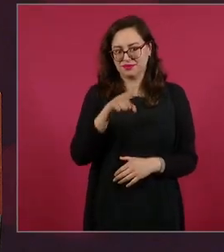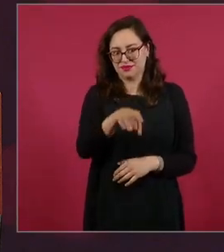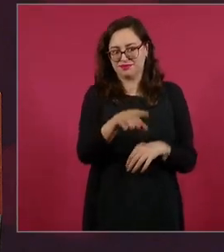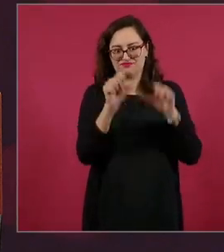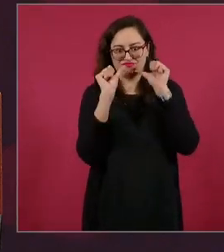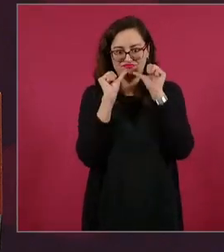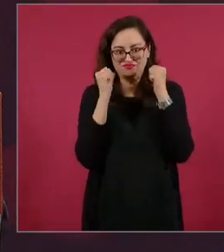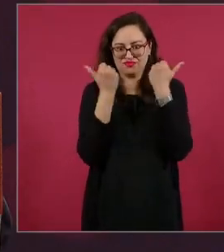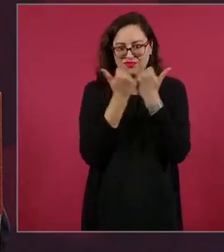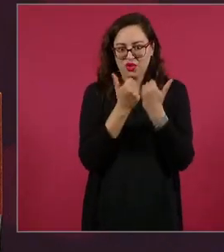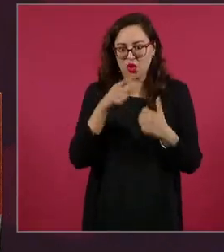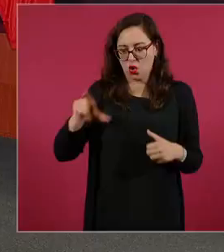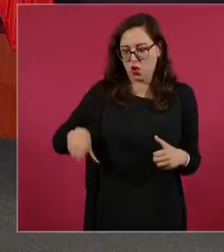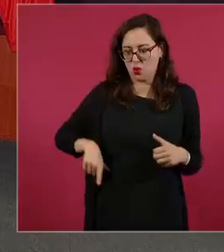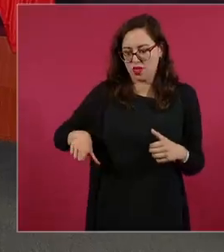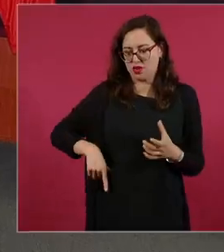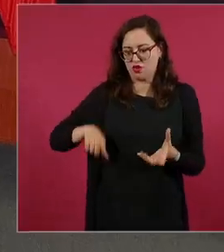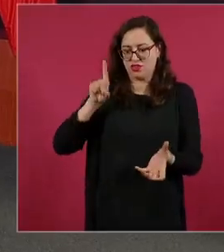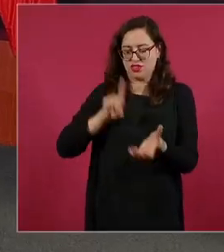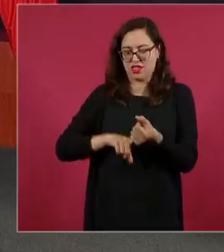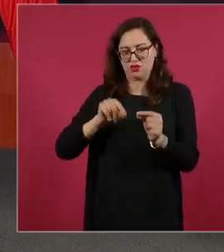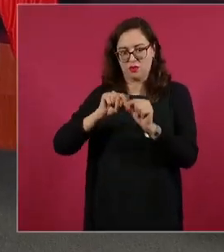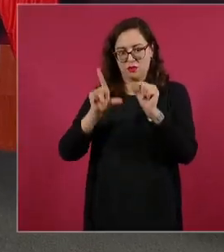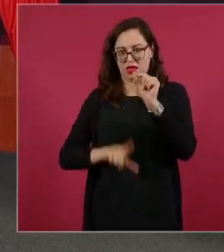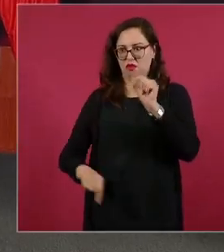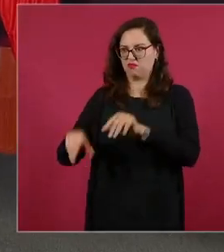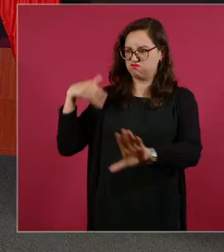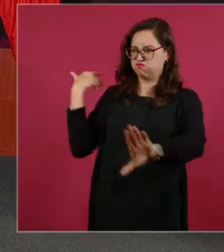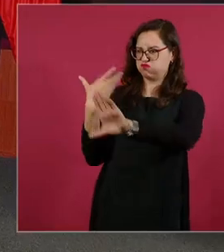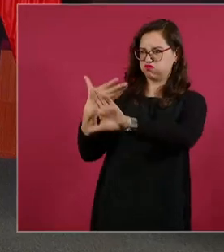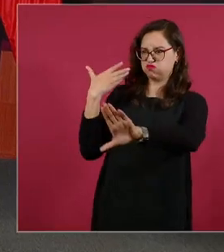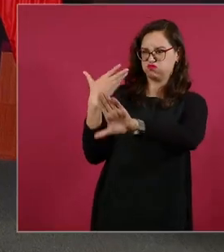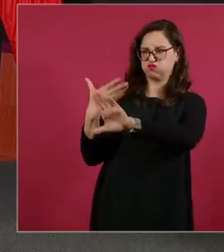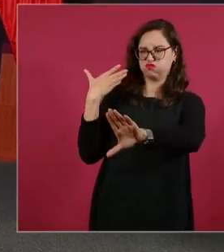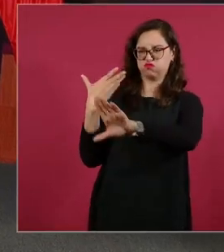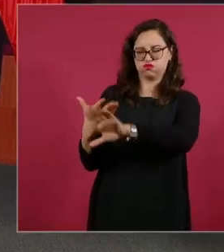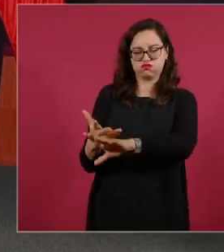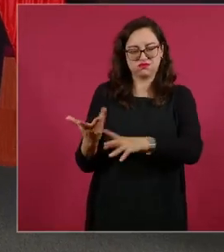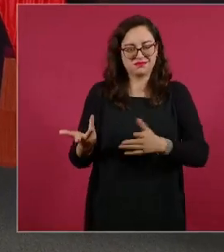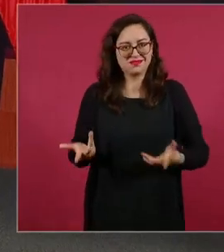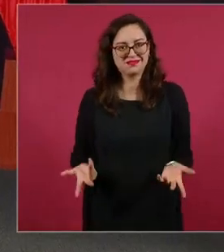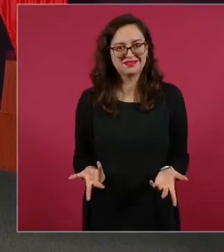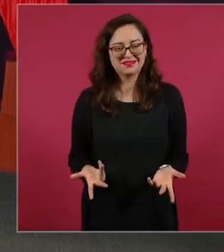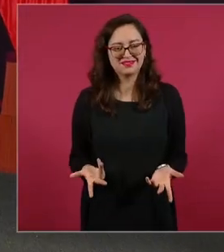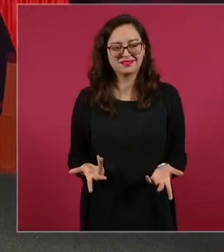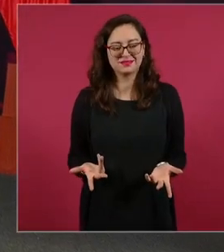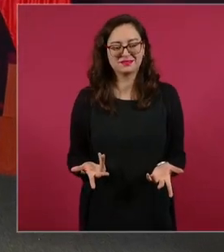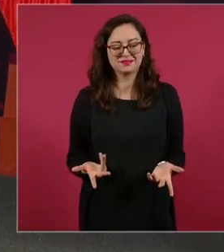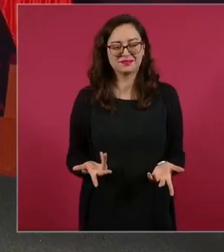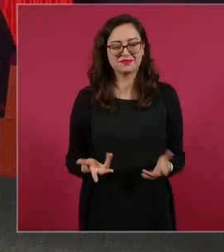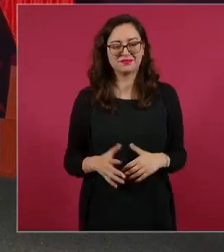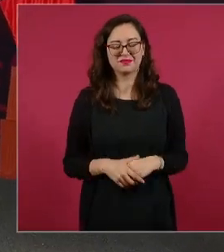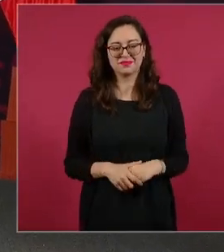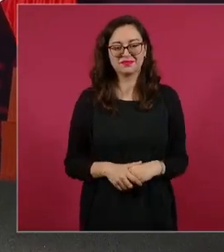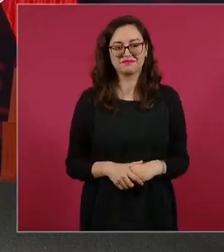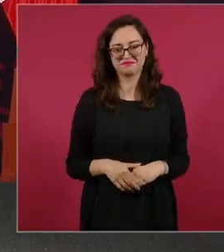Actúa En Contra De Un Gobierno Legal Y Legítimo Como El Nuestro